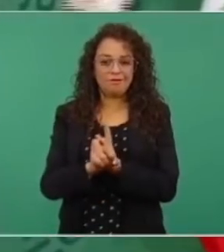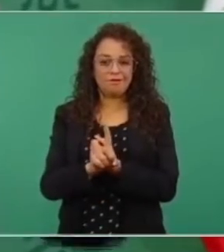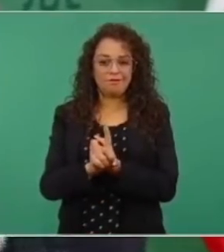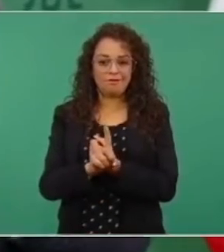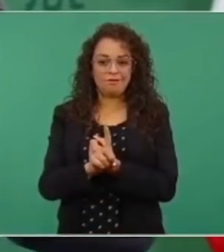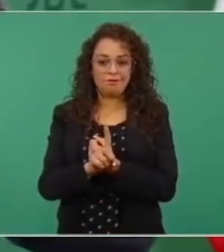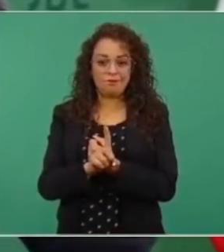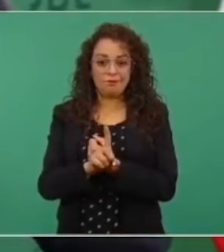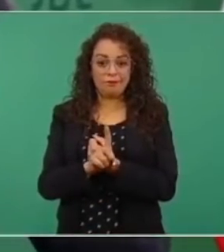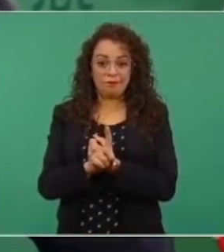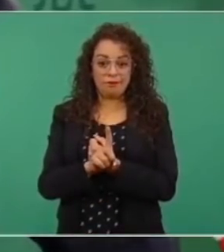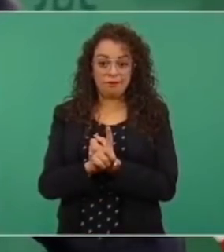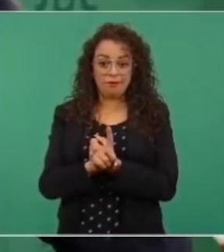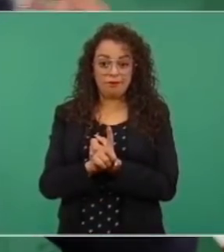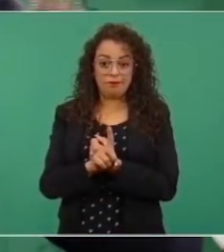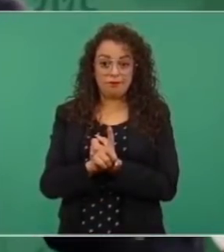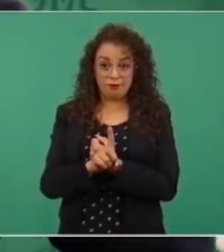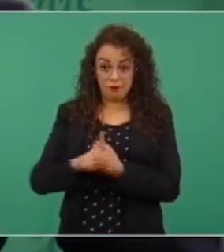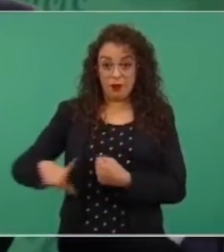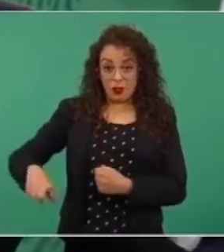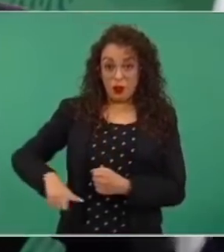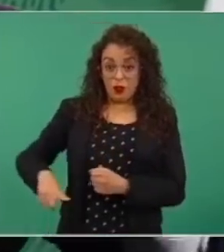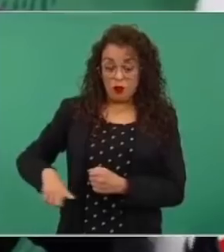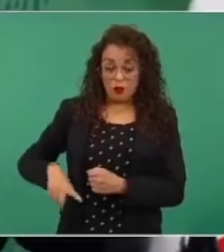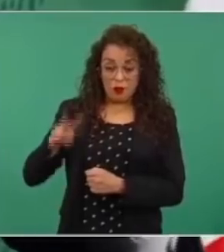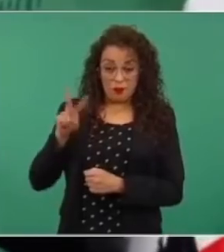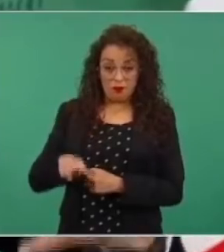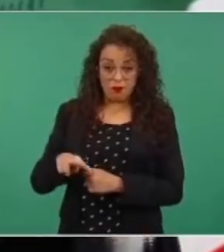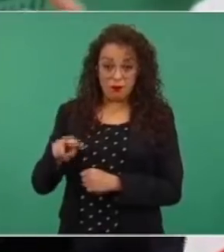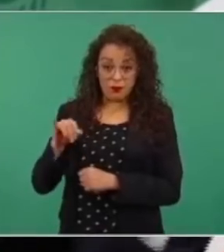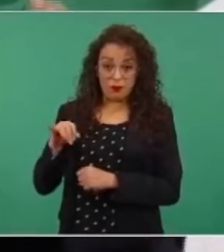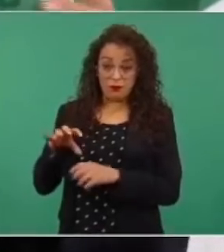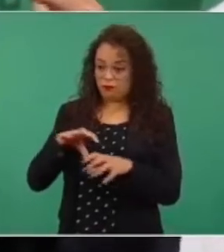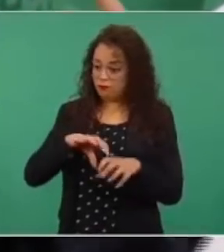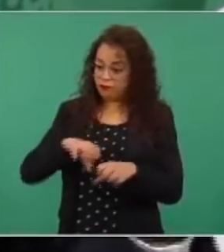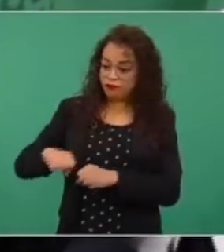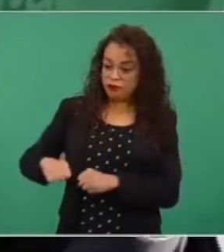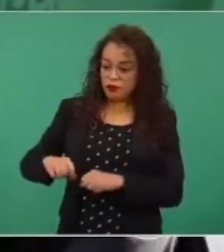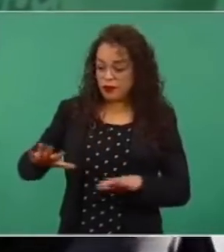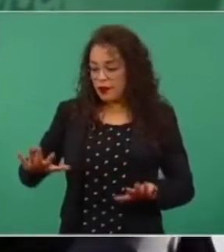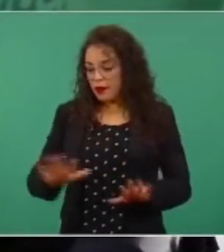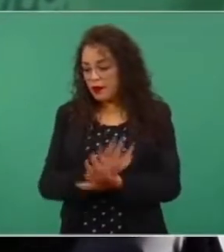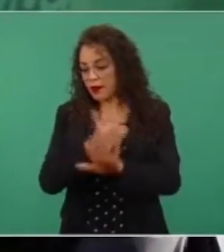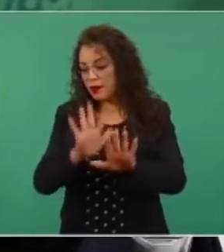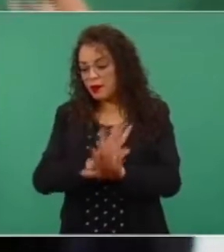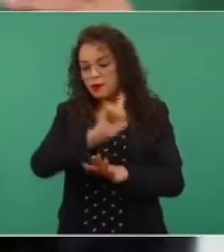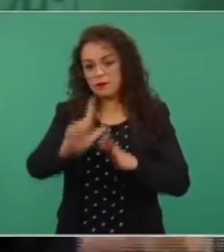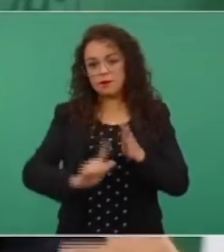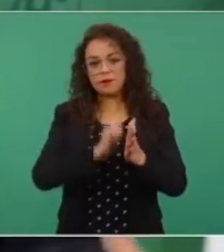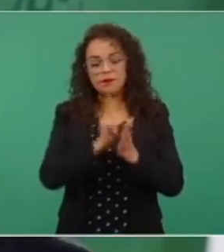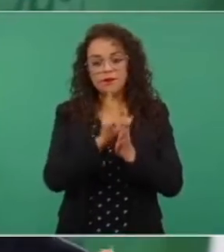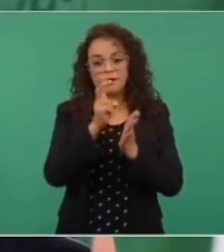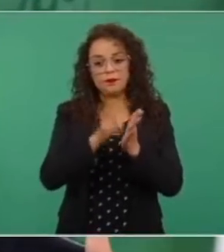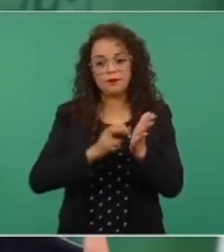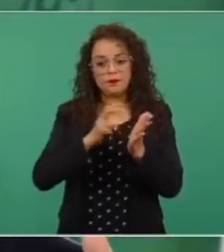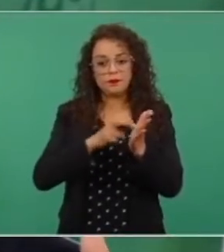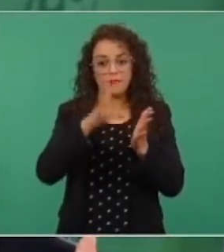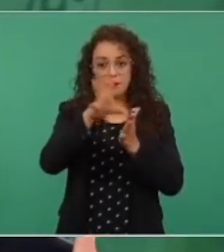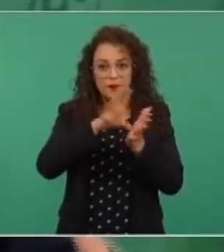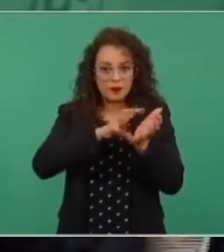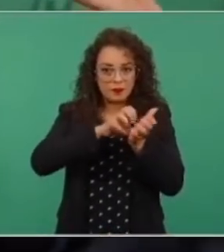Tomaron al gobierno y entonces modificaron la Constitución, modificaron las